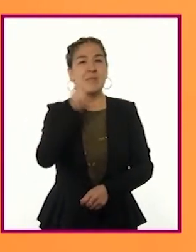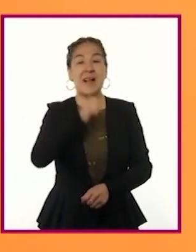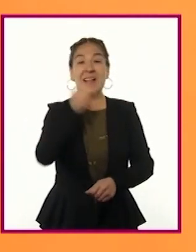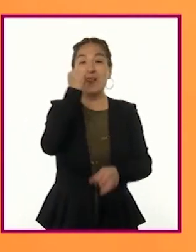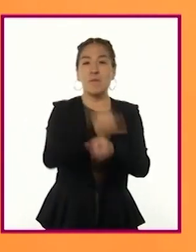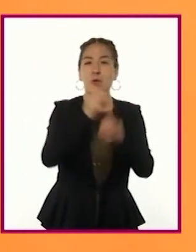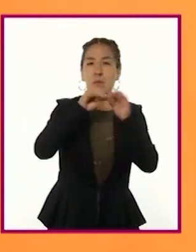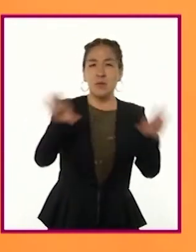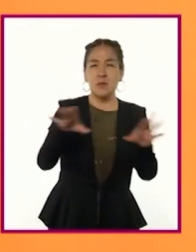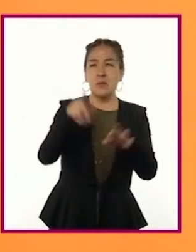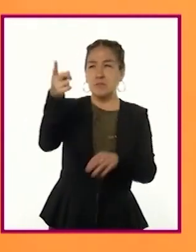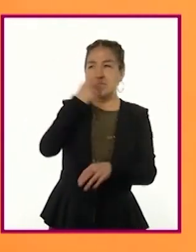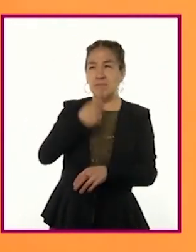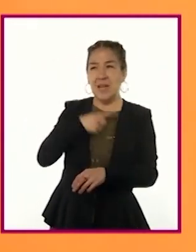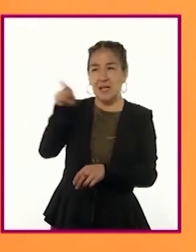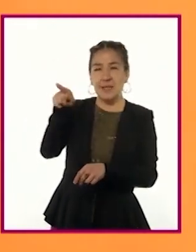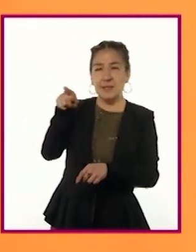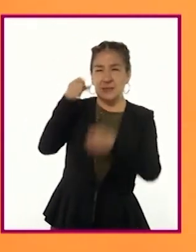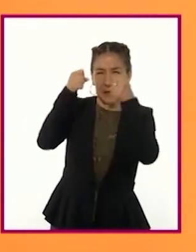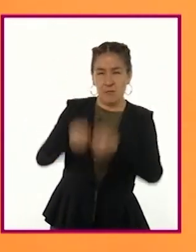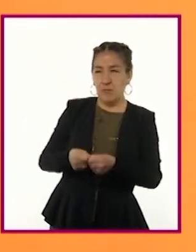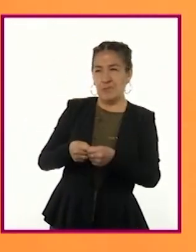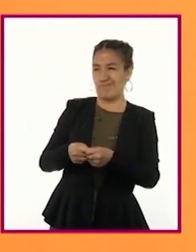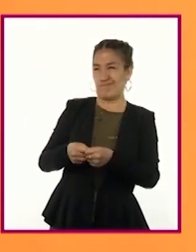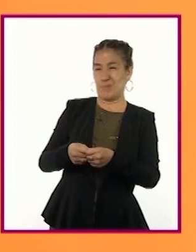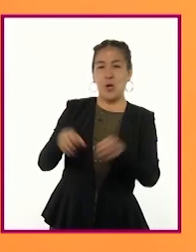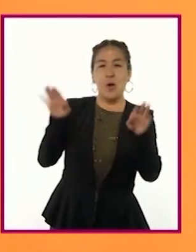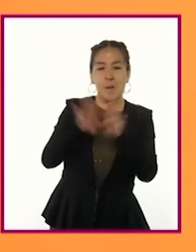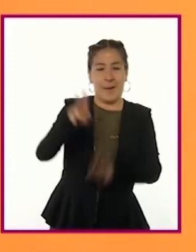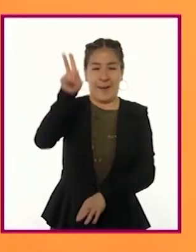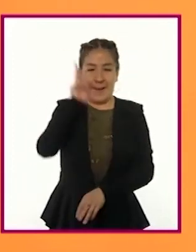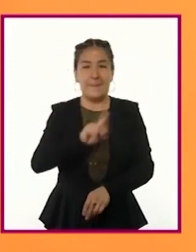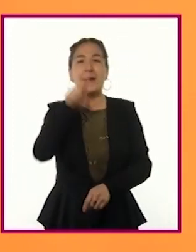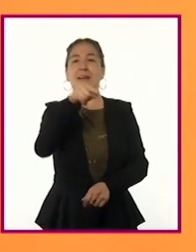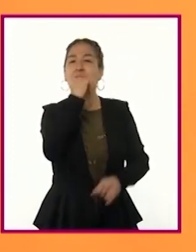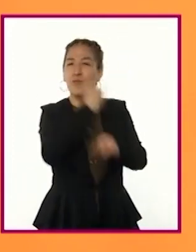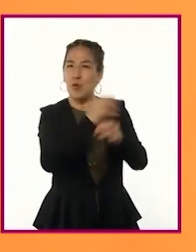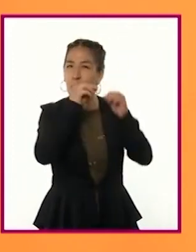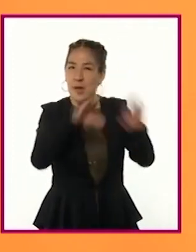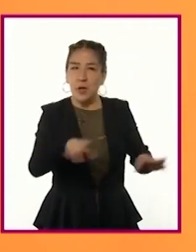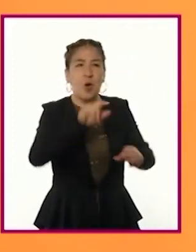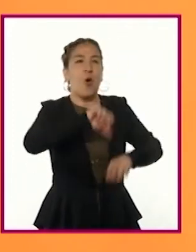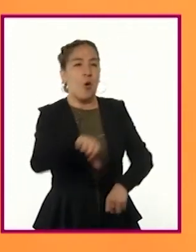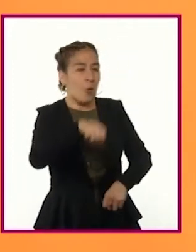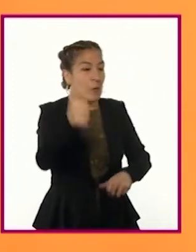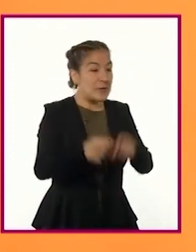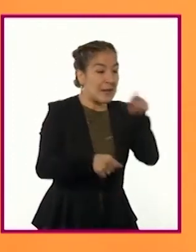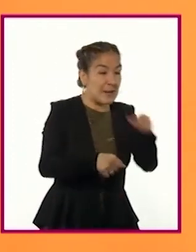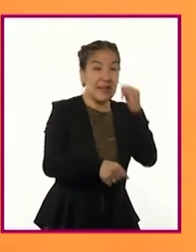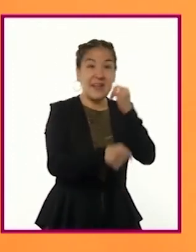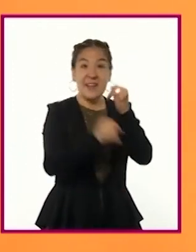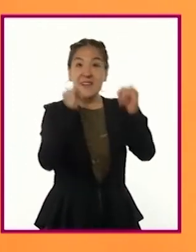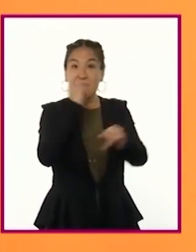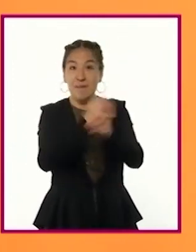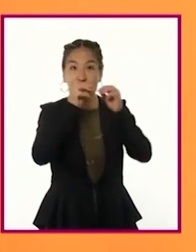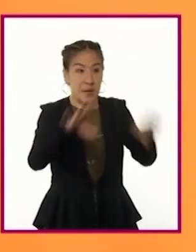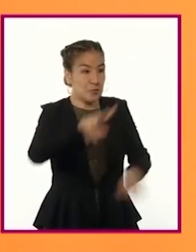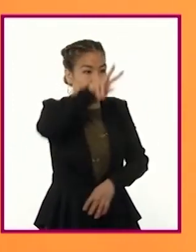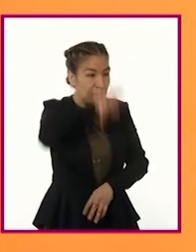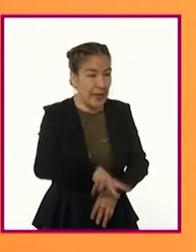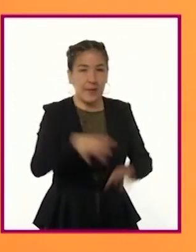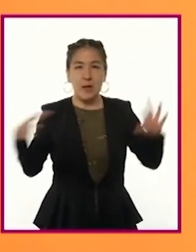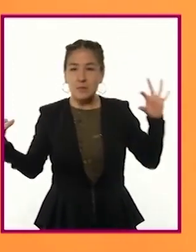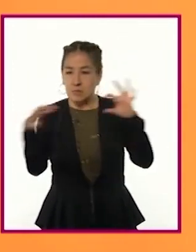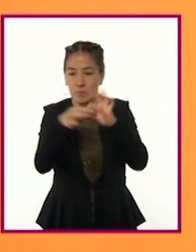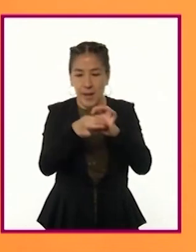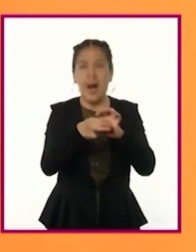en tela de juicio, practicar el escepticismo informado y contrastarla con datos fidedignos para tomar